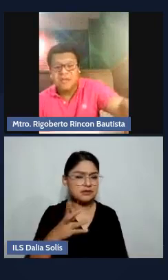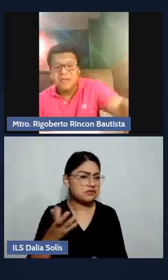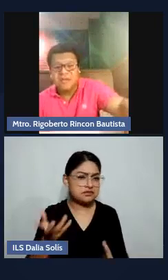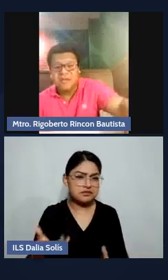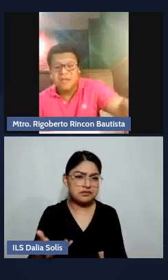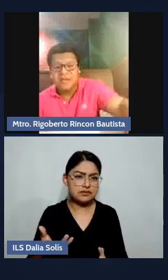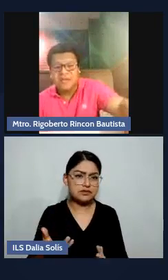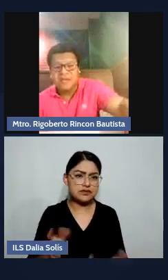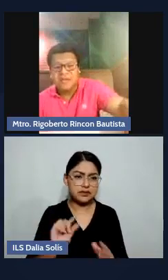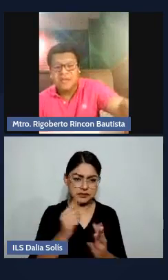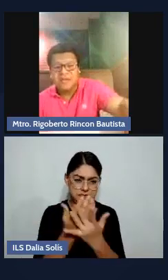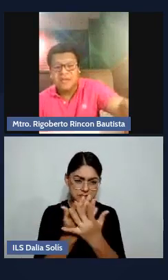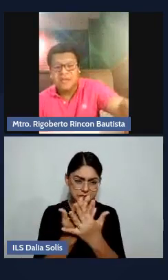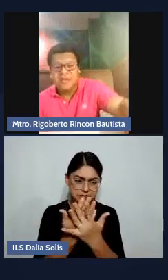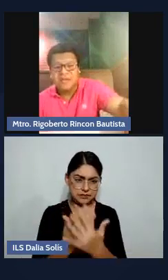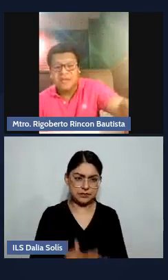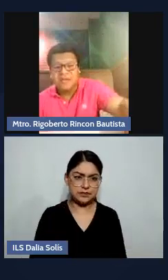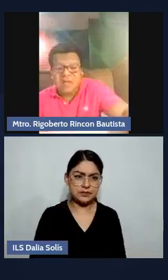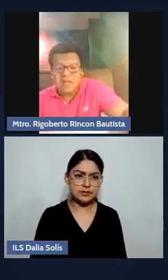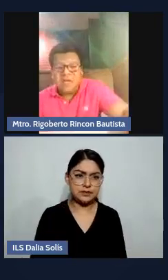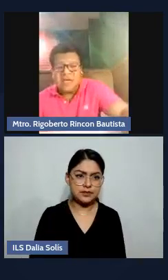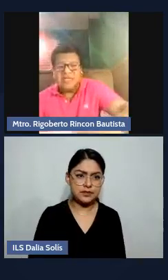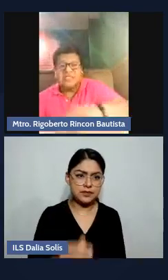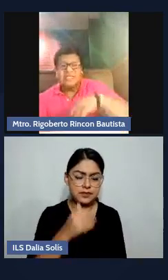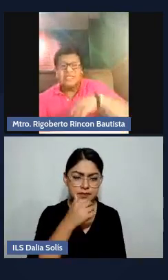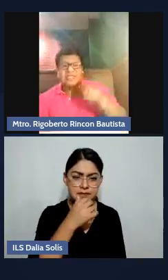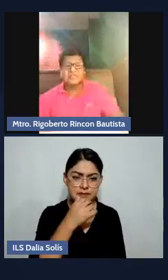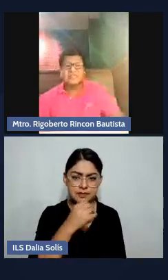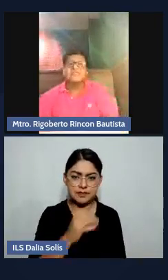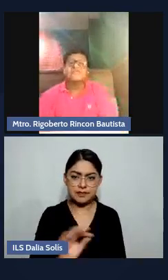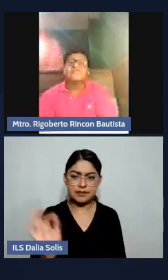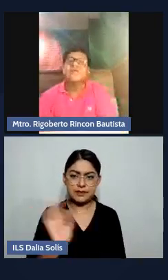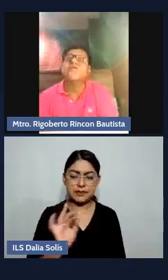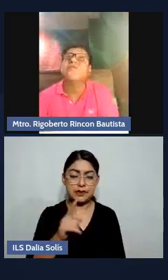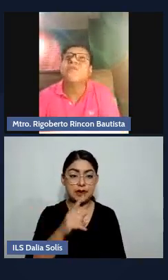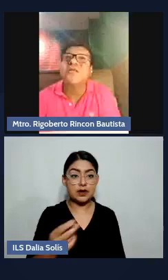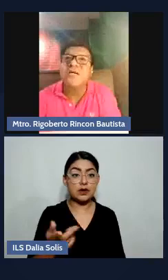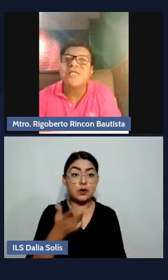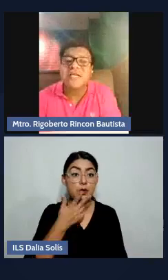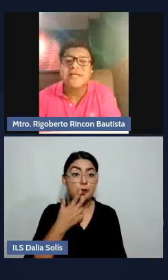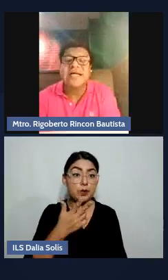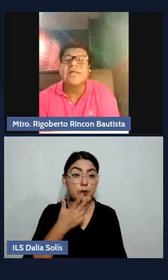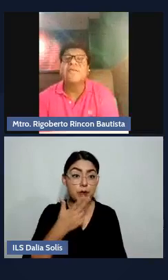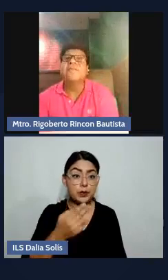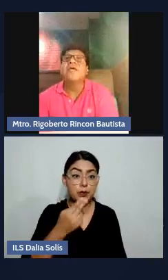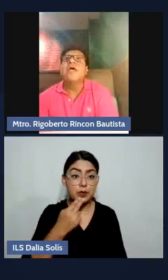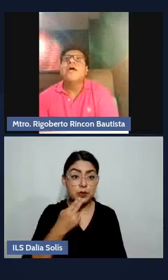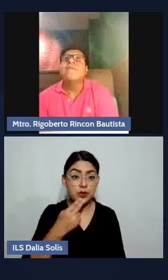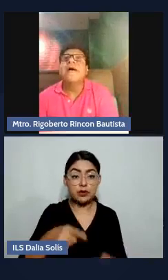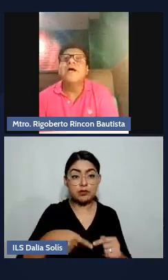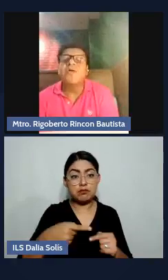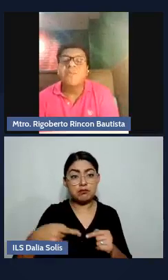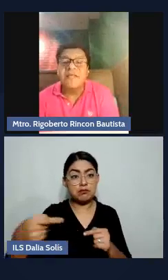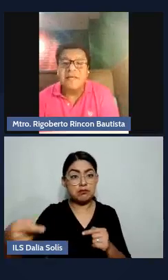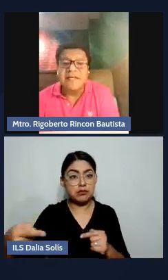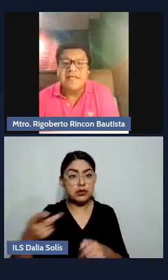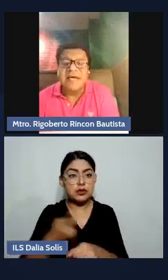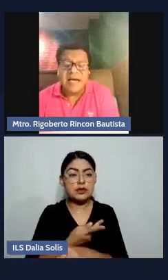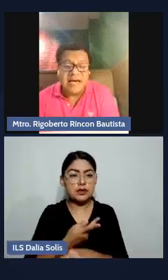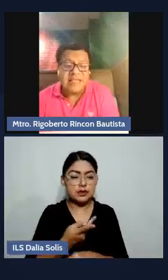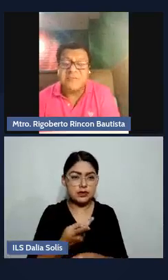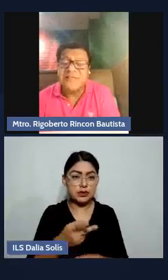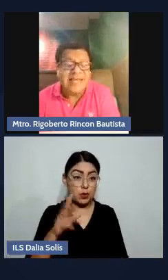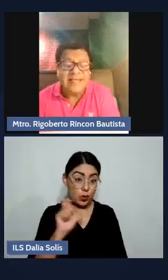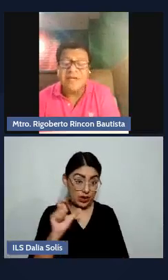permítanme un momento, después de consumirlo en un momento determinado, va completamente después de dejar